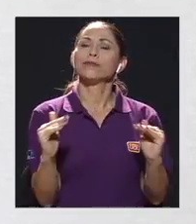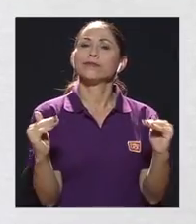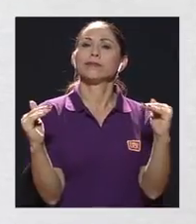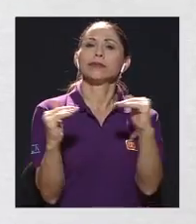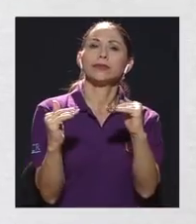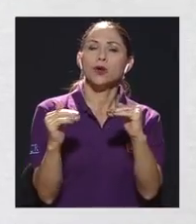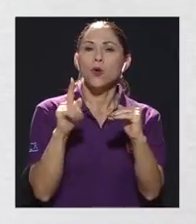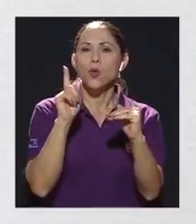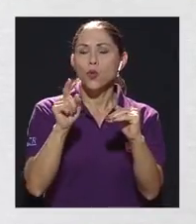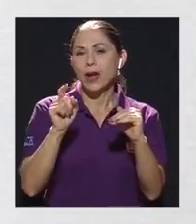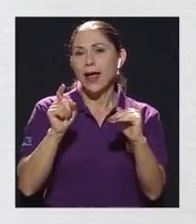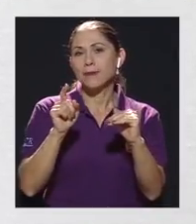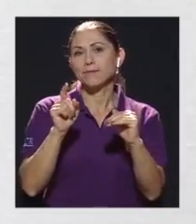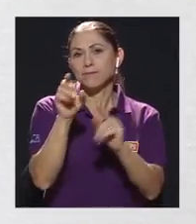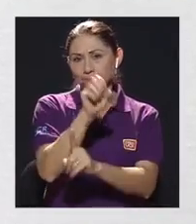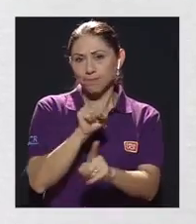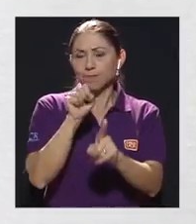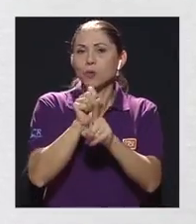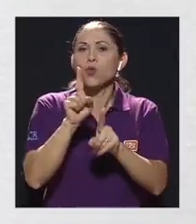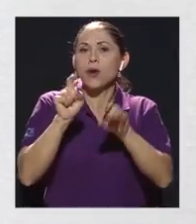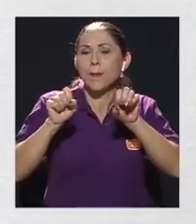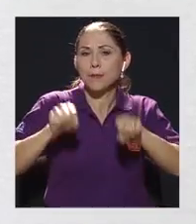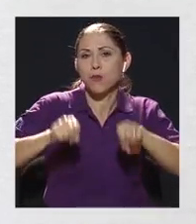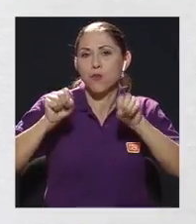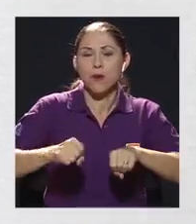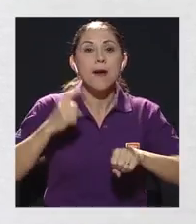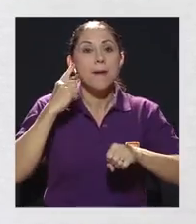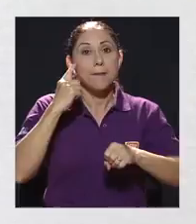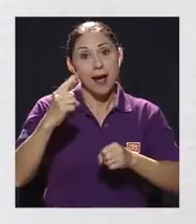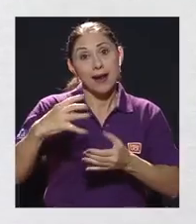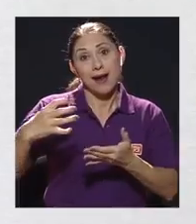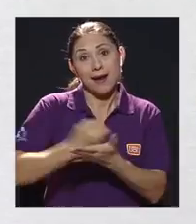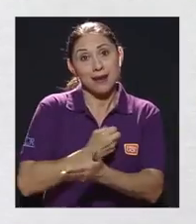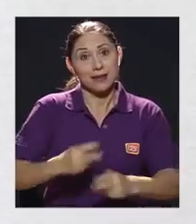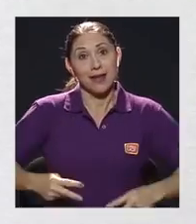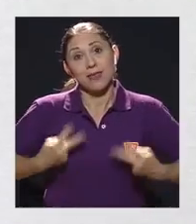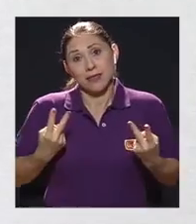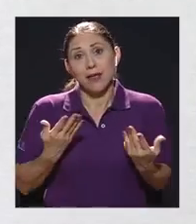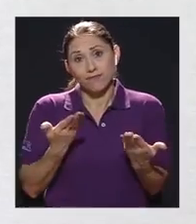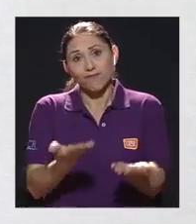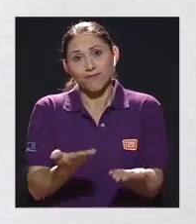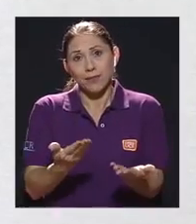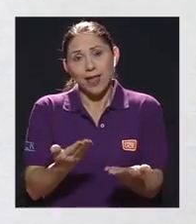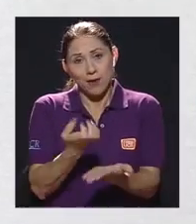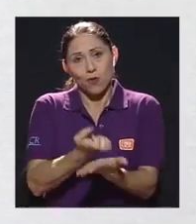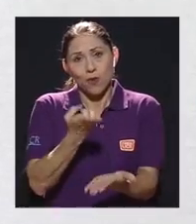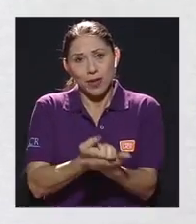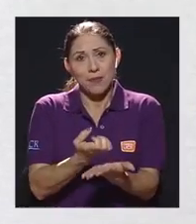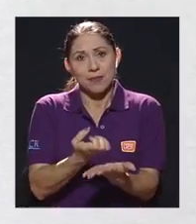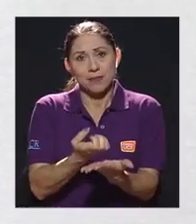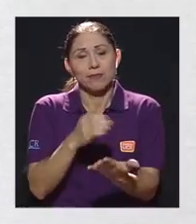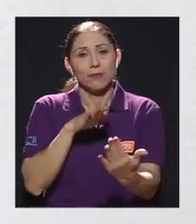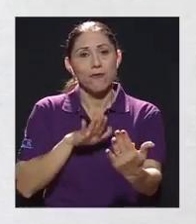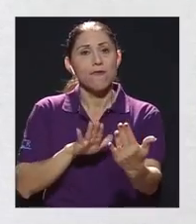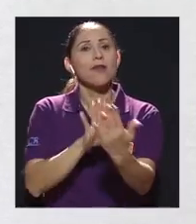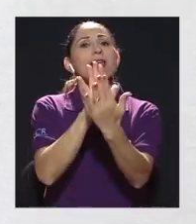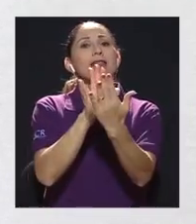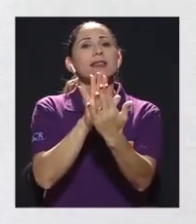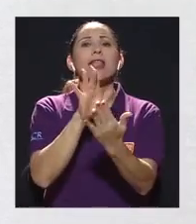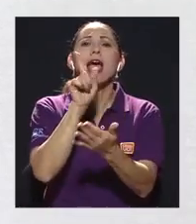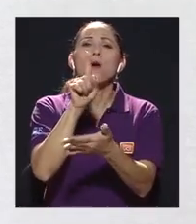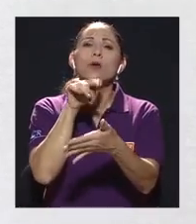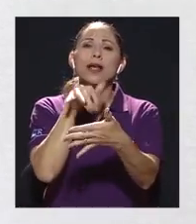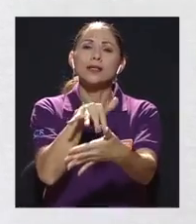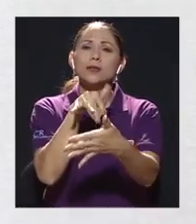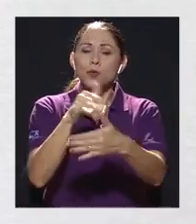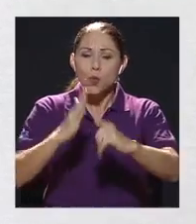una posibilidad para ganarse la vida, hay que decirlo así, económicamente, frente a una escuela que apenas se